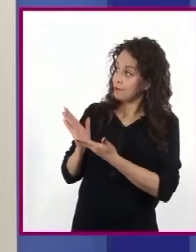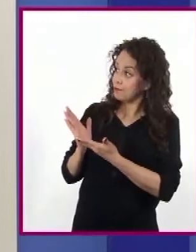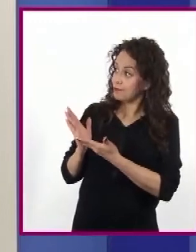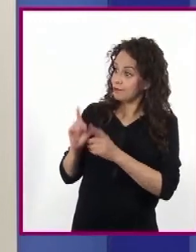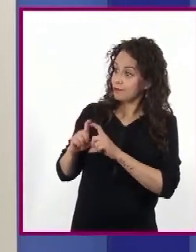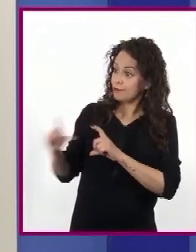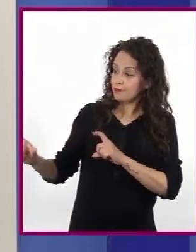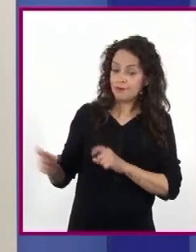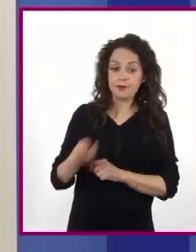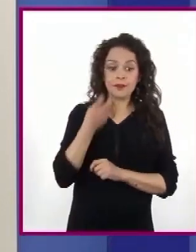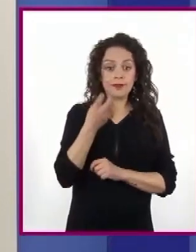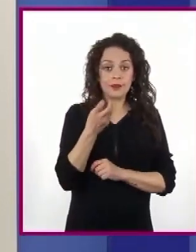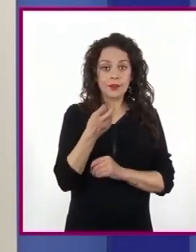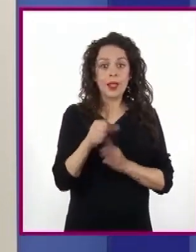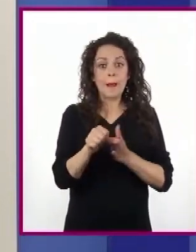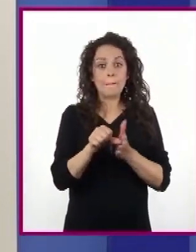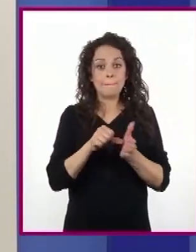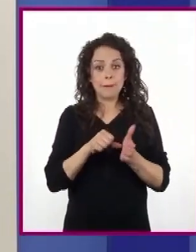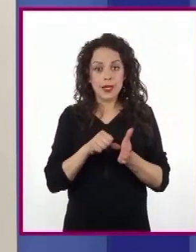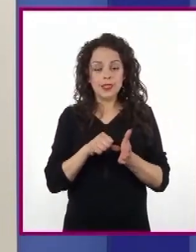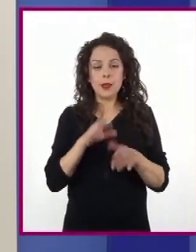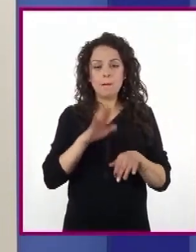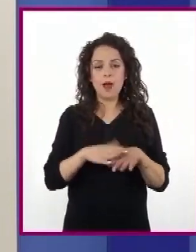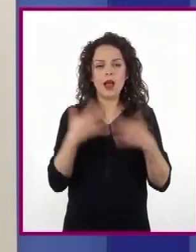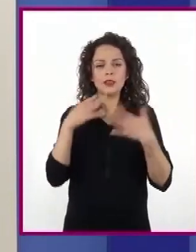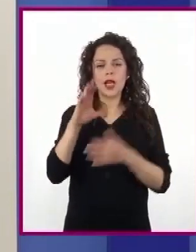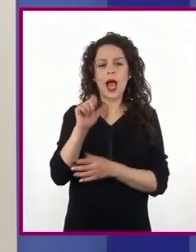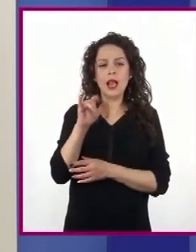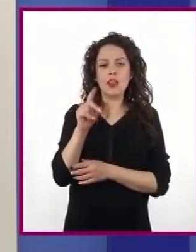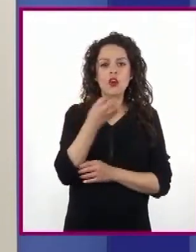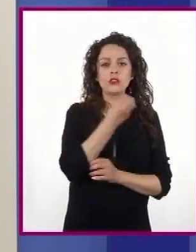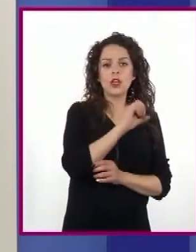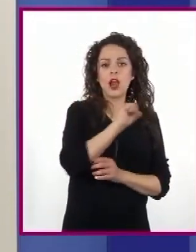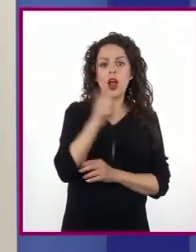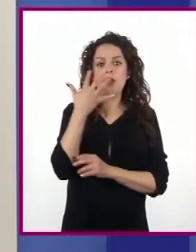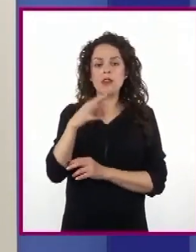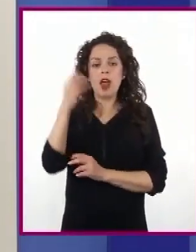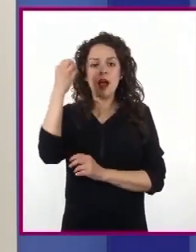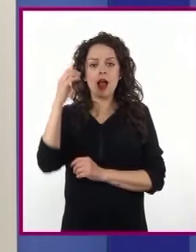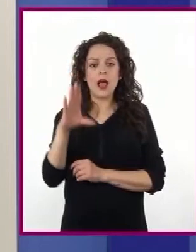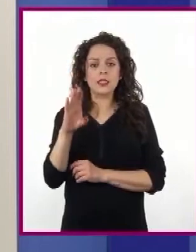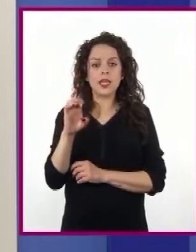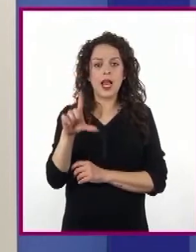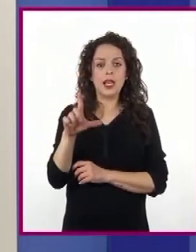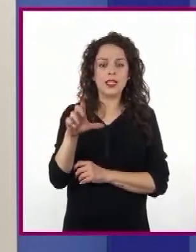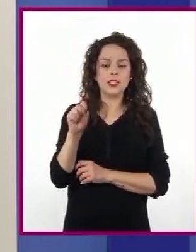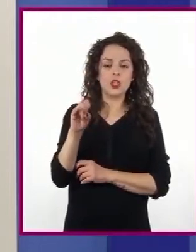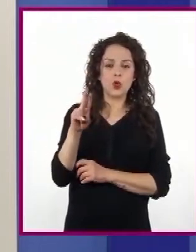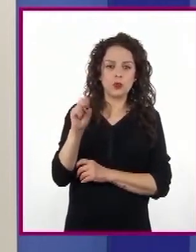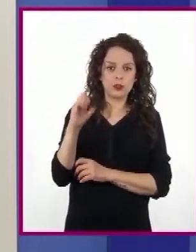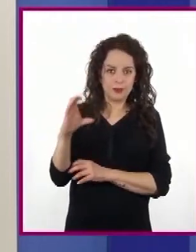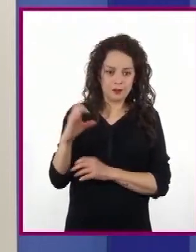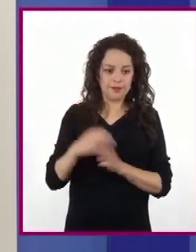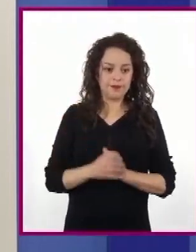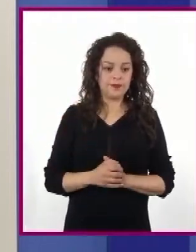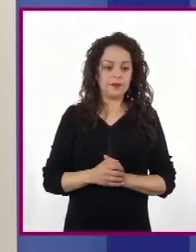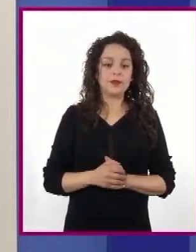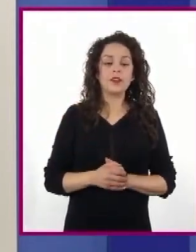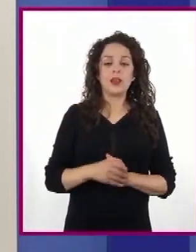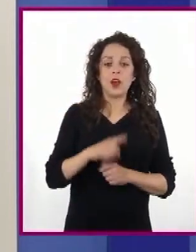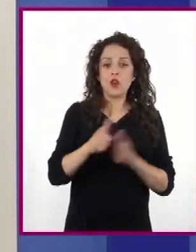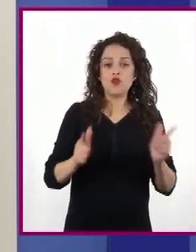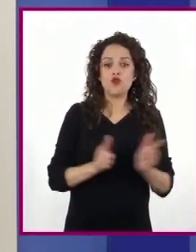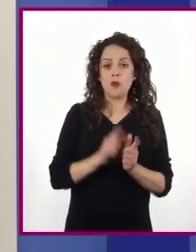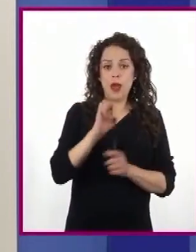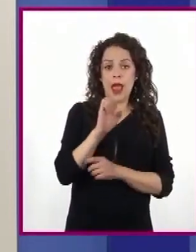cálido presenta entre 0 y 10 grados Celsius. En el subgrupo EF, hielos perpetuos,